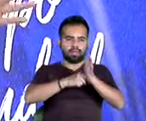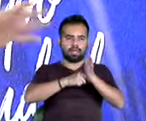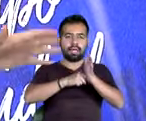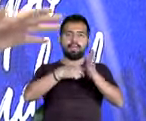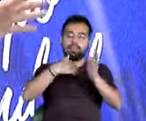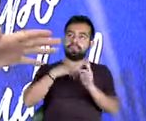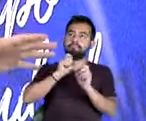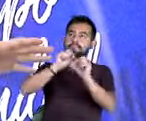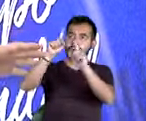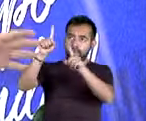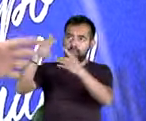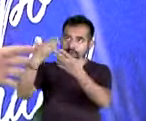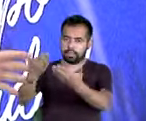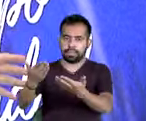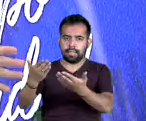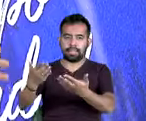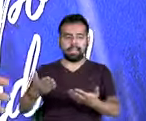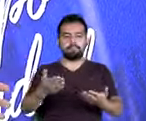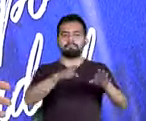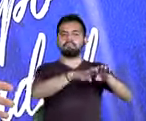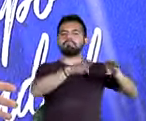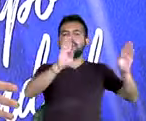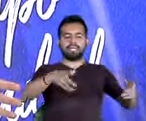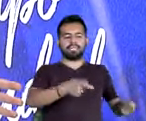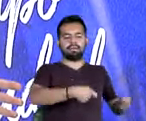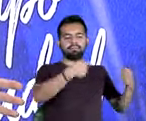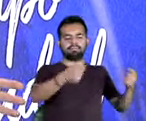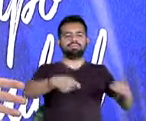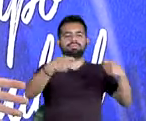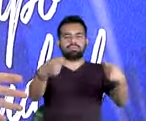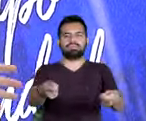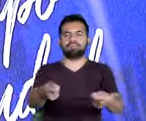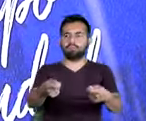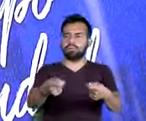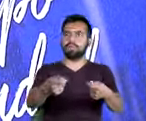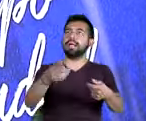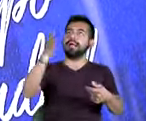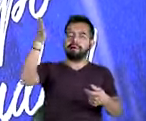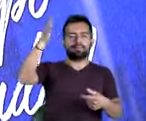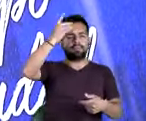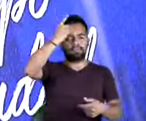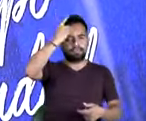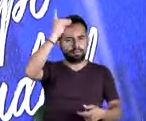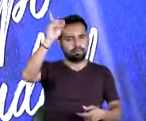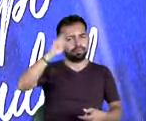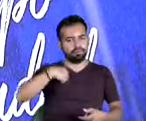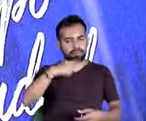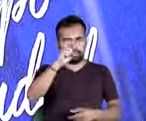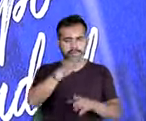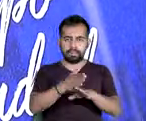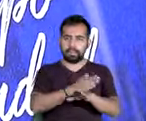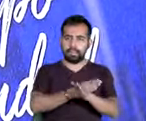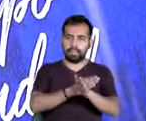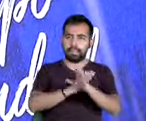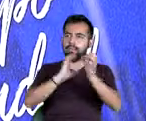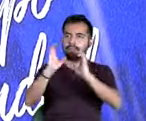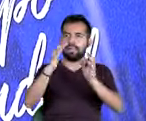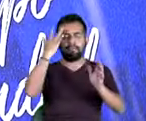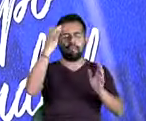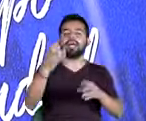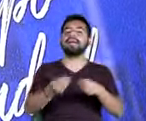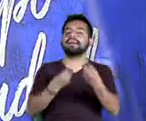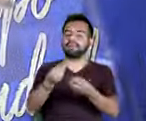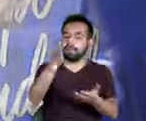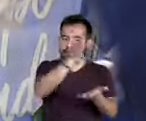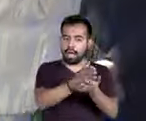eventualmente poner sobre la mesa una suerte de renegociación de los términos contractuales, ¿sí? ¿Por qué? Porque usted me dice, ¿qué va a hacer?